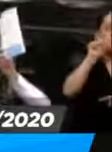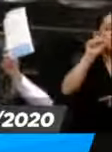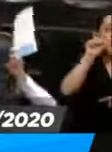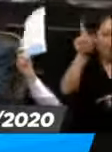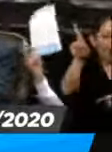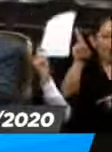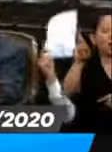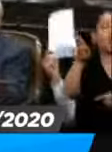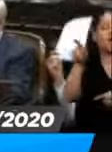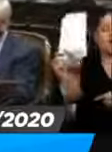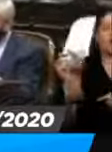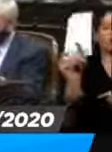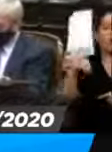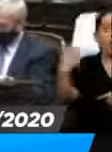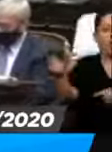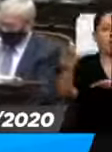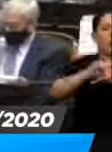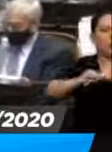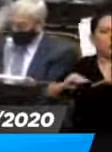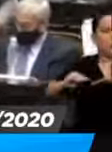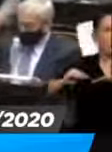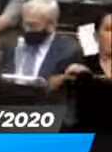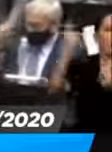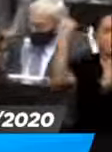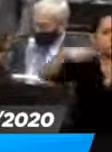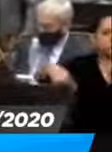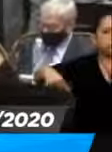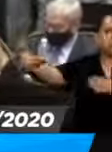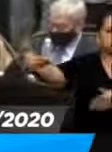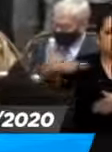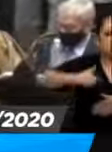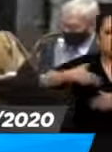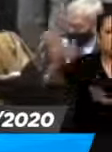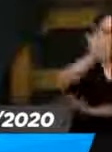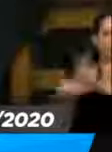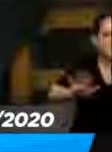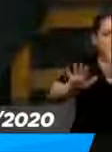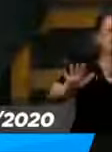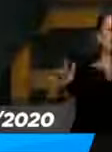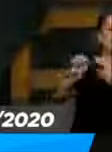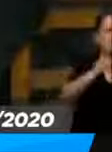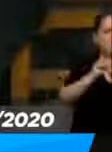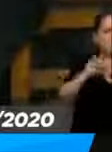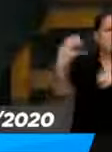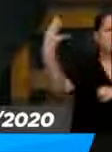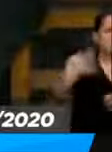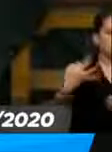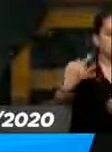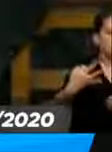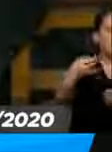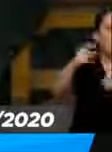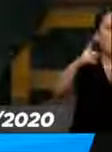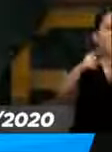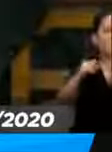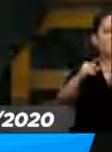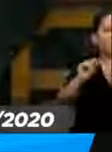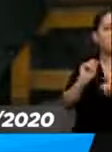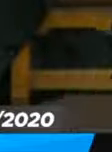diputadas y diputados por la que se solicita la realización de una sesión especial para el día